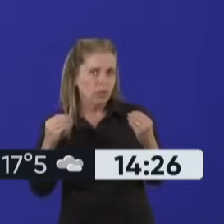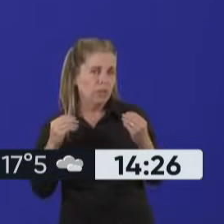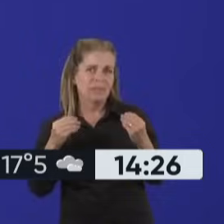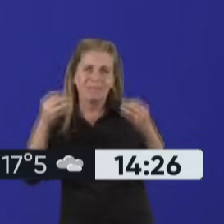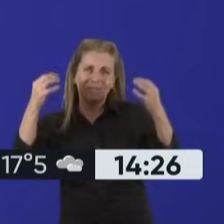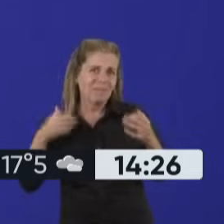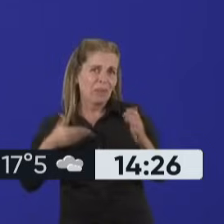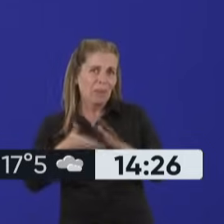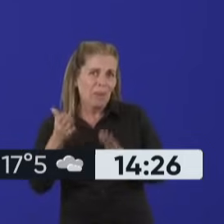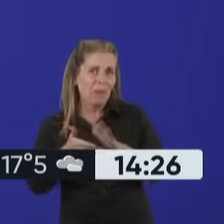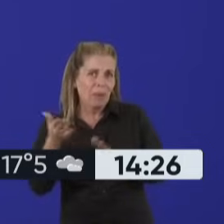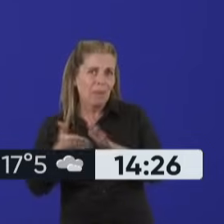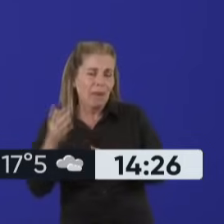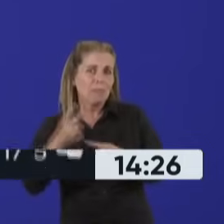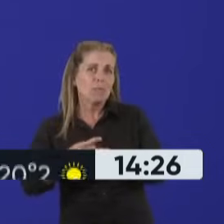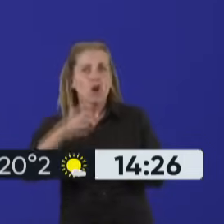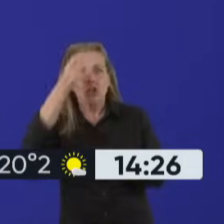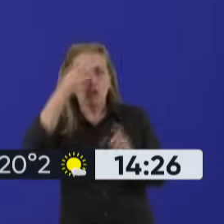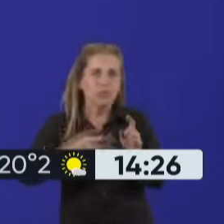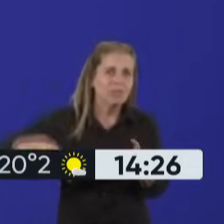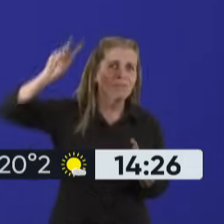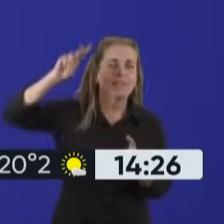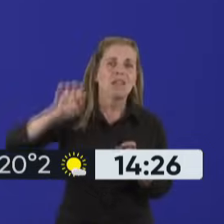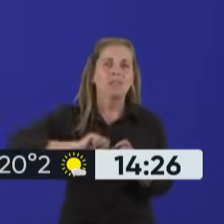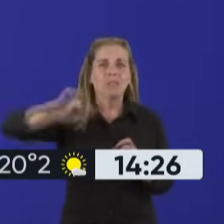ir a multiplicar por 12 la tasa de inflación.